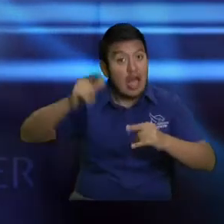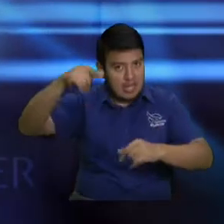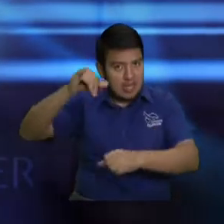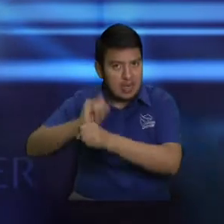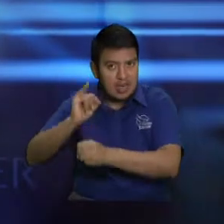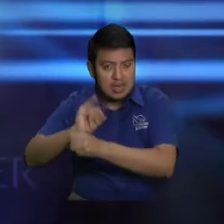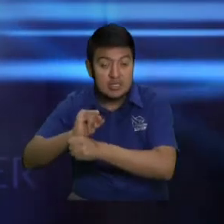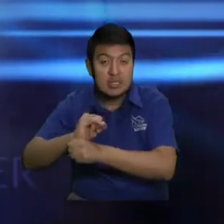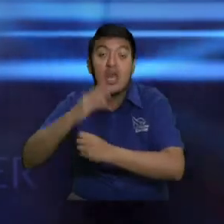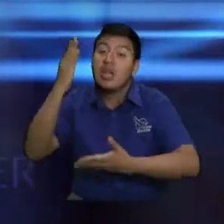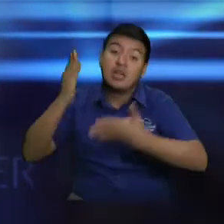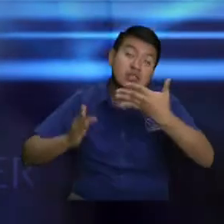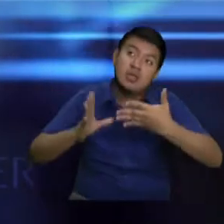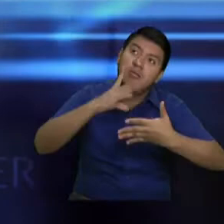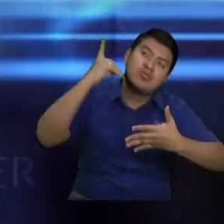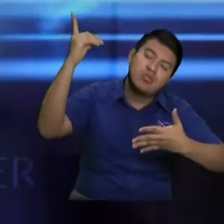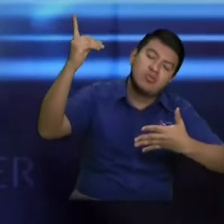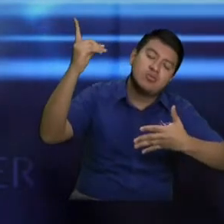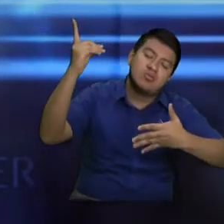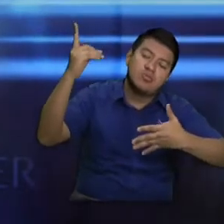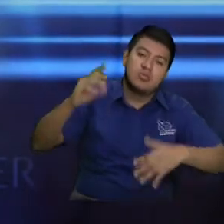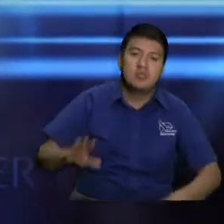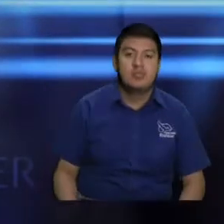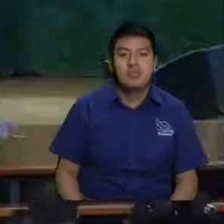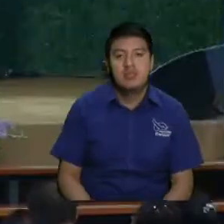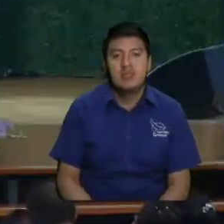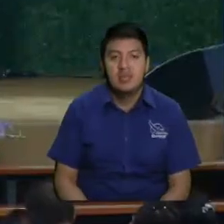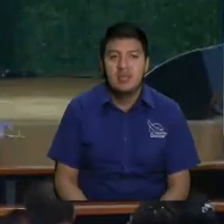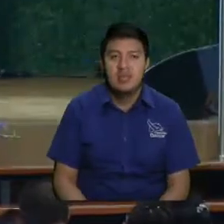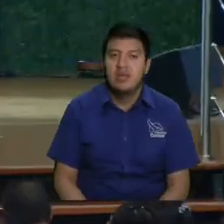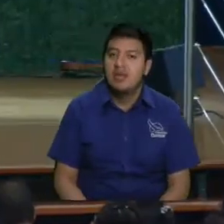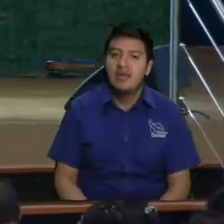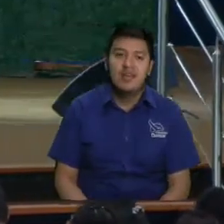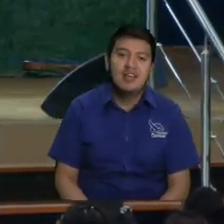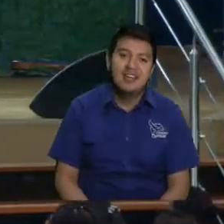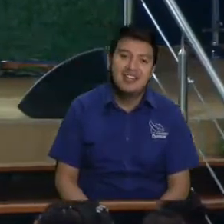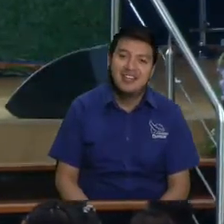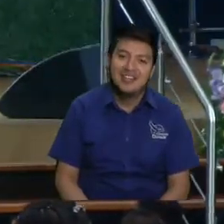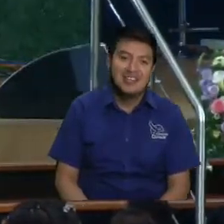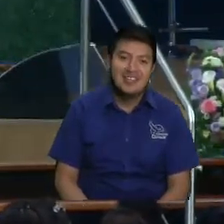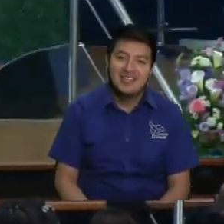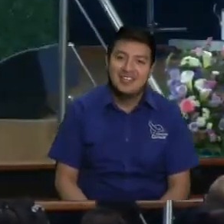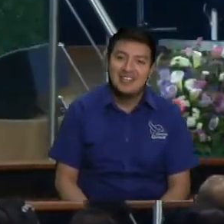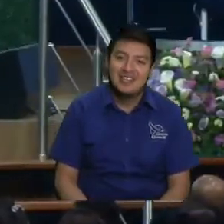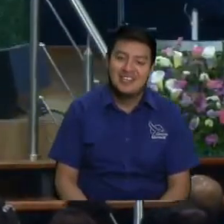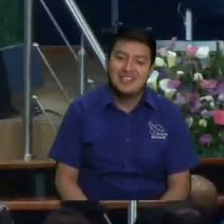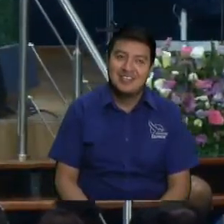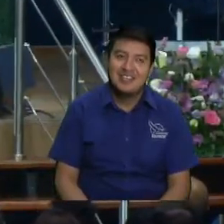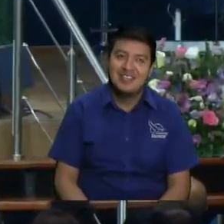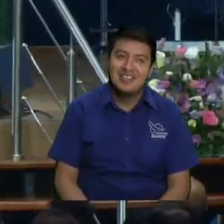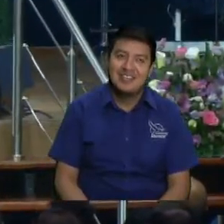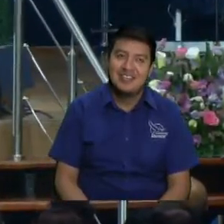que se entienda, hermano, yo espero estarme dando a entender. Mire, pues, a nosotros nos llevaron una vez,